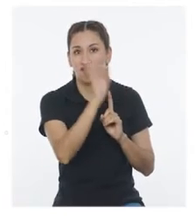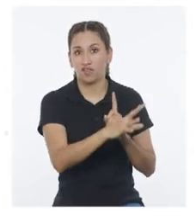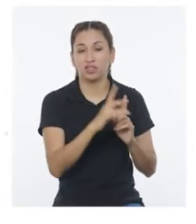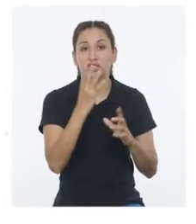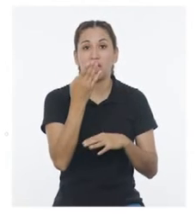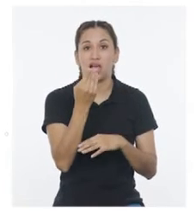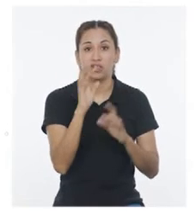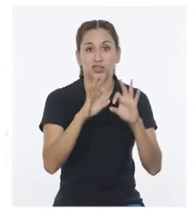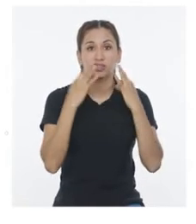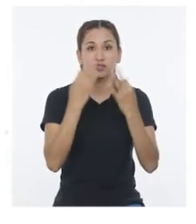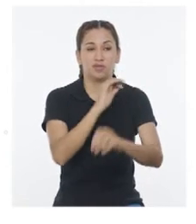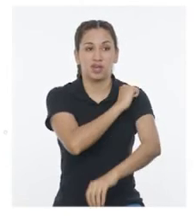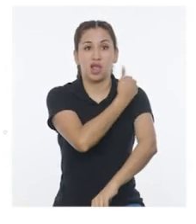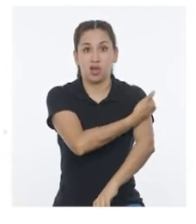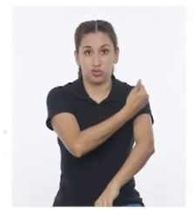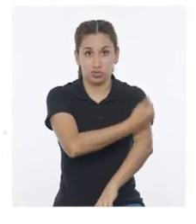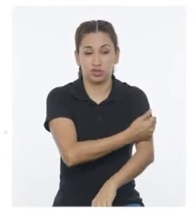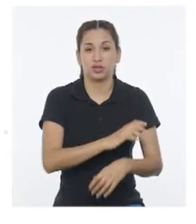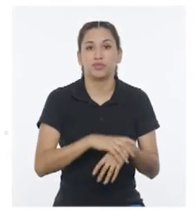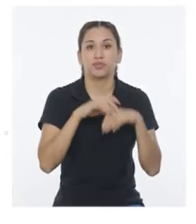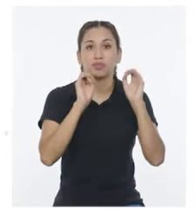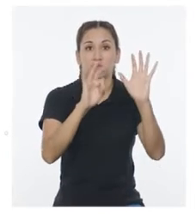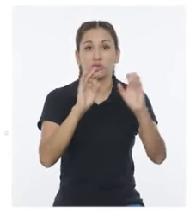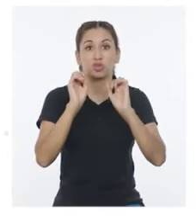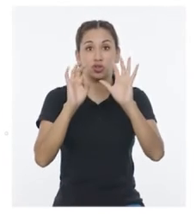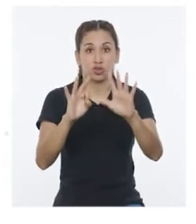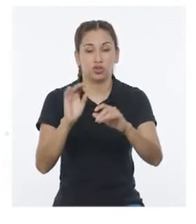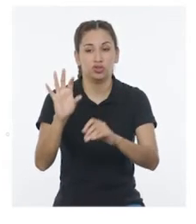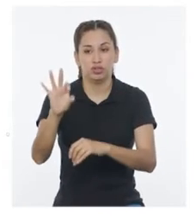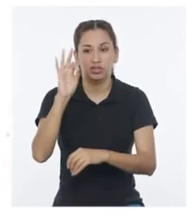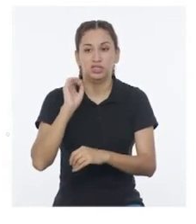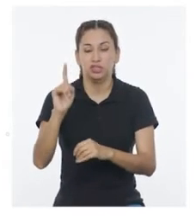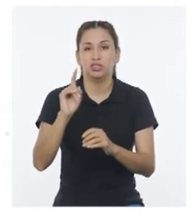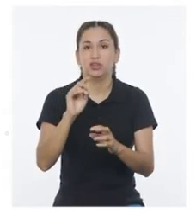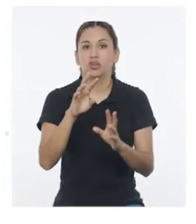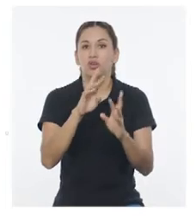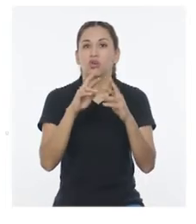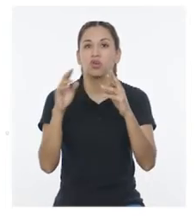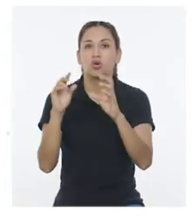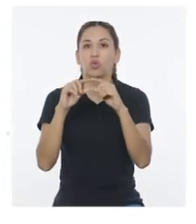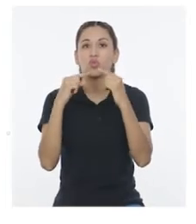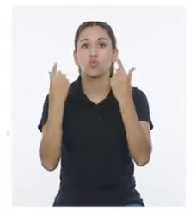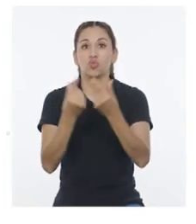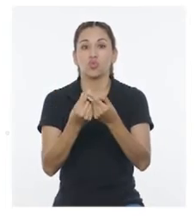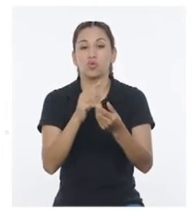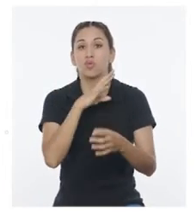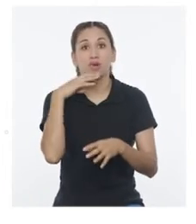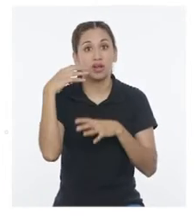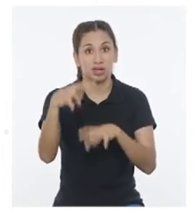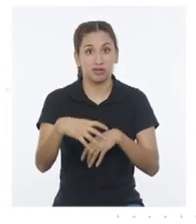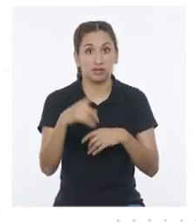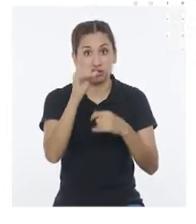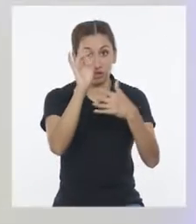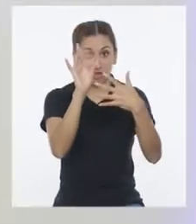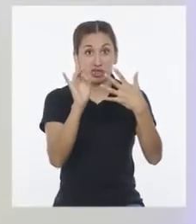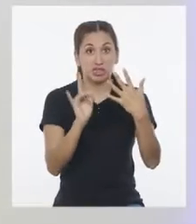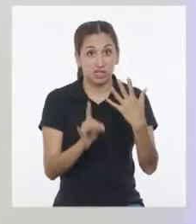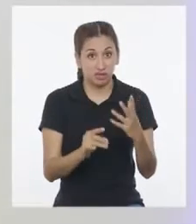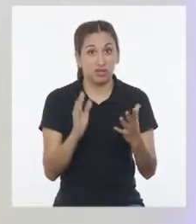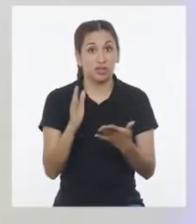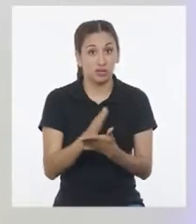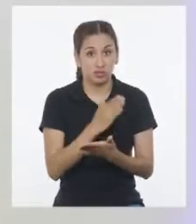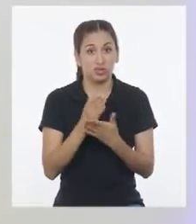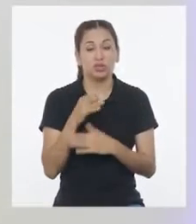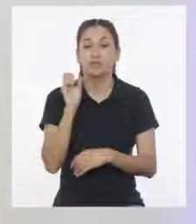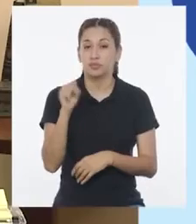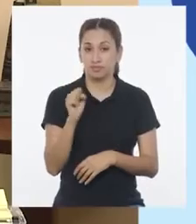malintencionados, 14 familias eligieron a las autoridades y 88 a las rondas campesinas. Son diversas